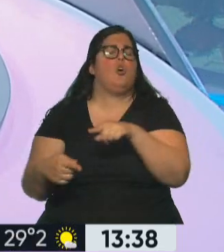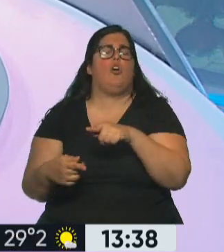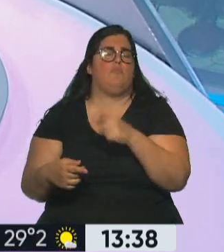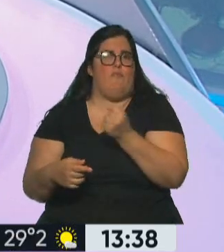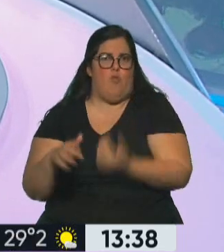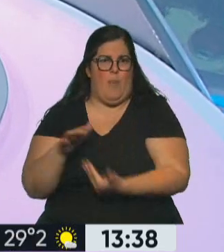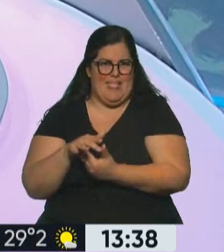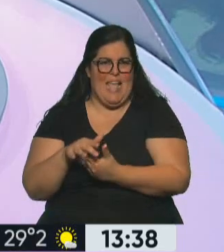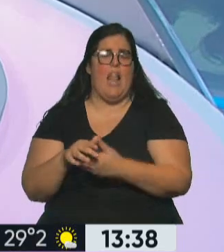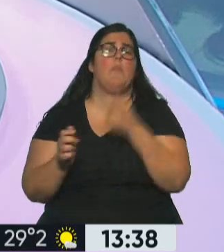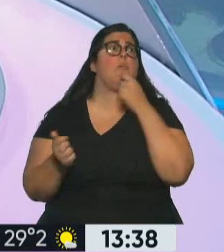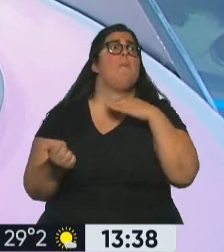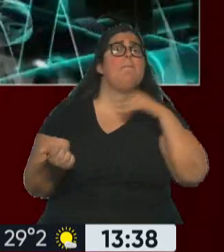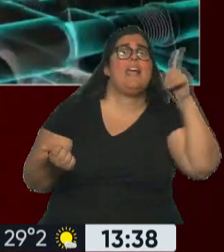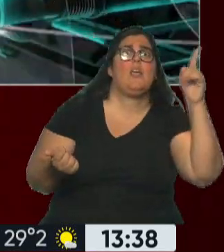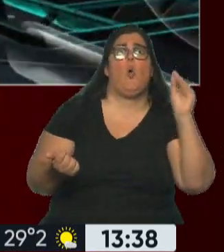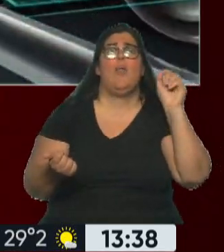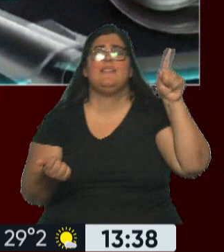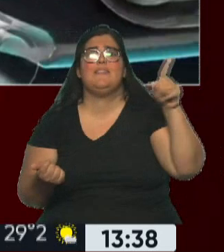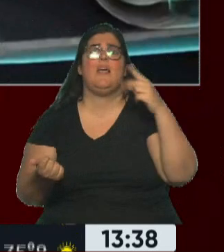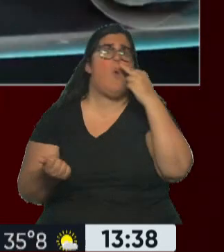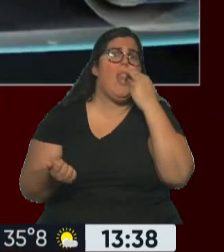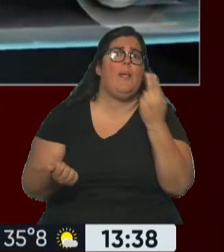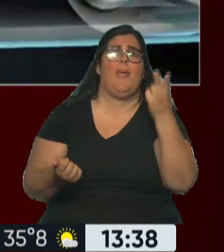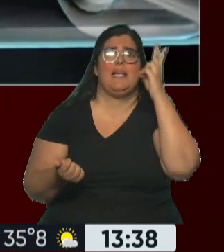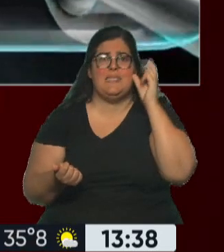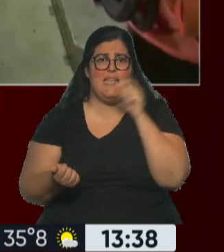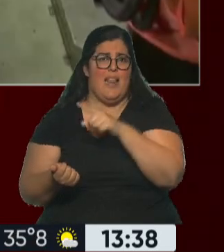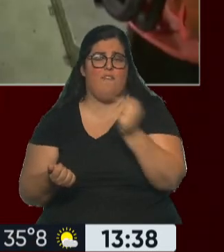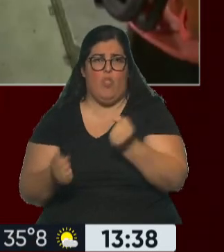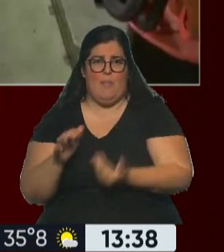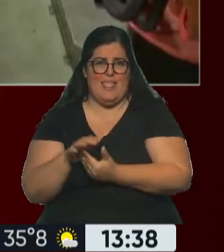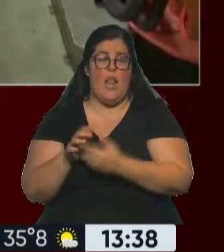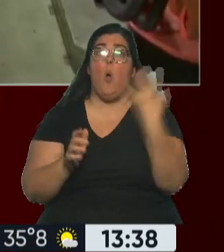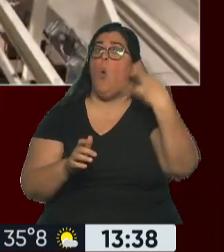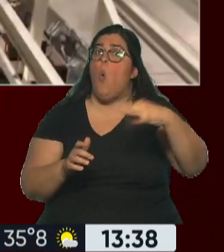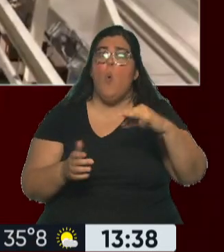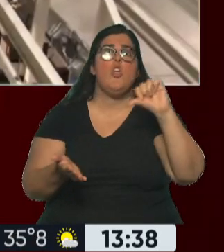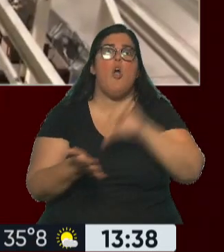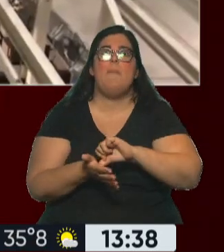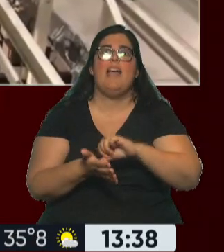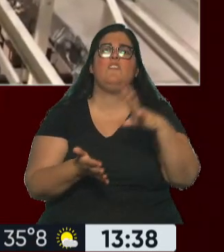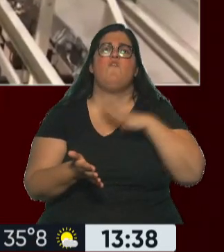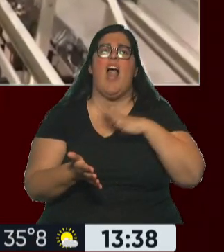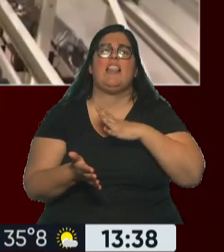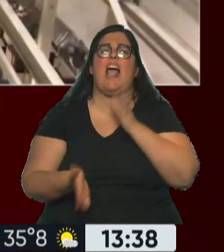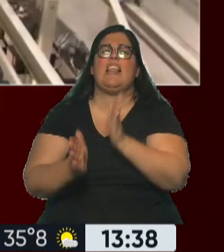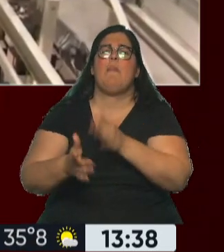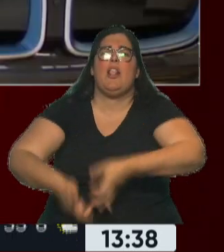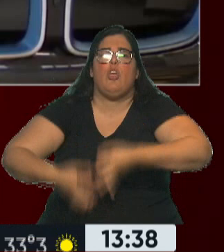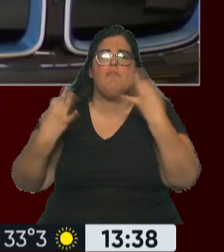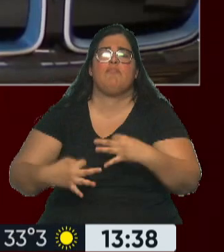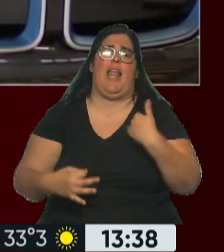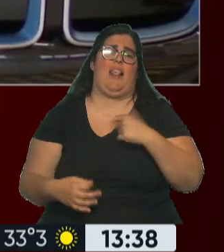ahora, lo es en Brasil, lo es en Bolivia y lo es en Chile. En el único país donde el litio no tiene un tratamiento especial es